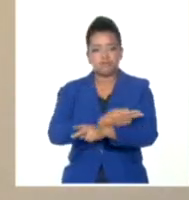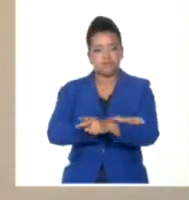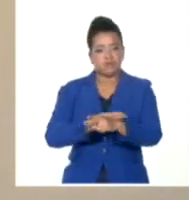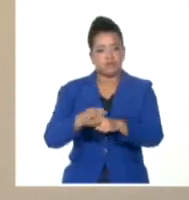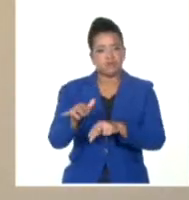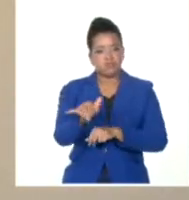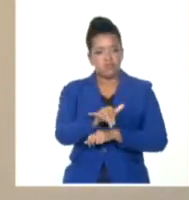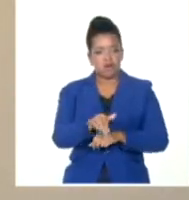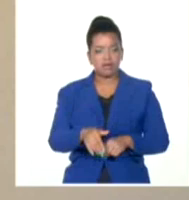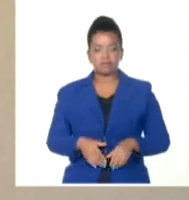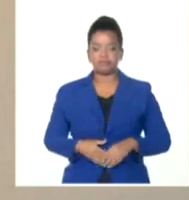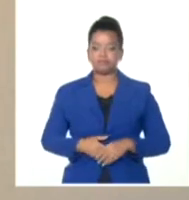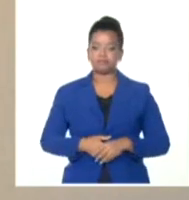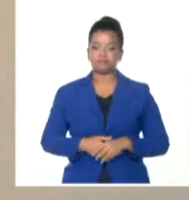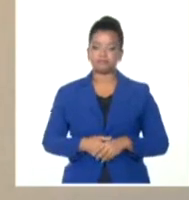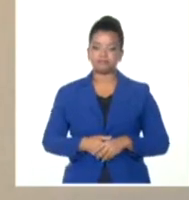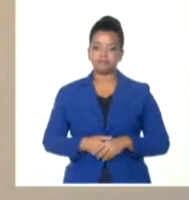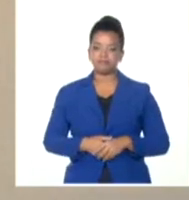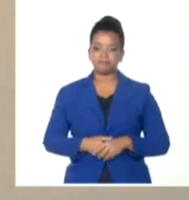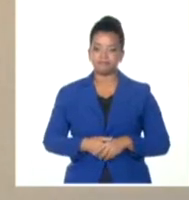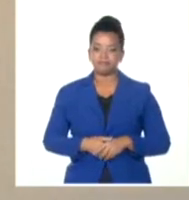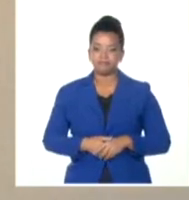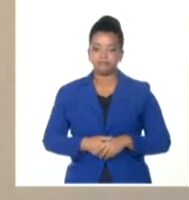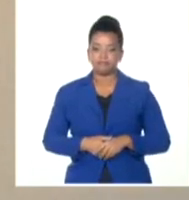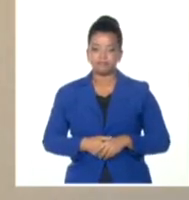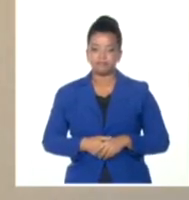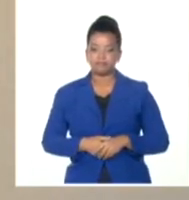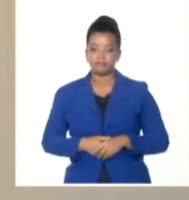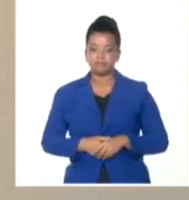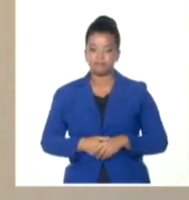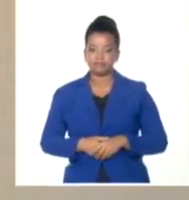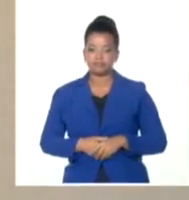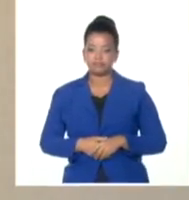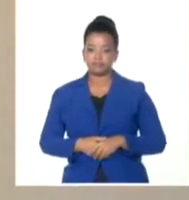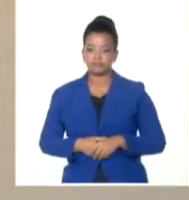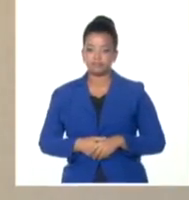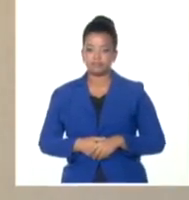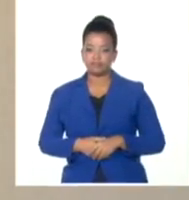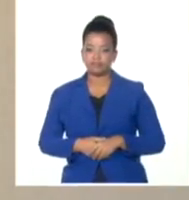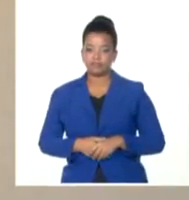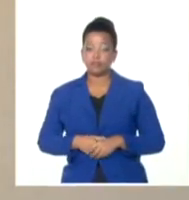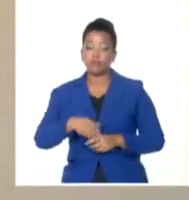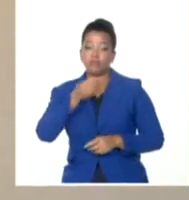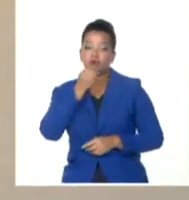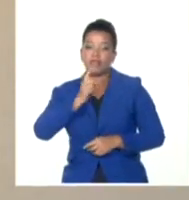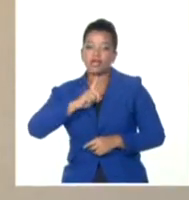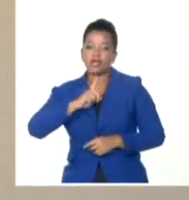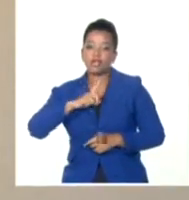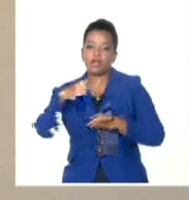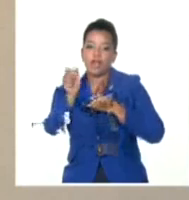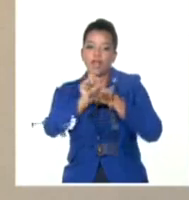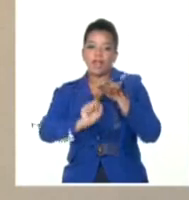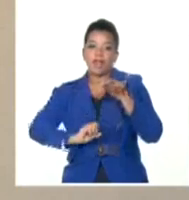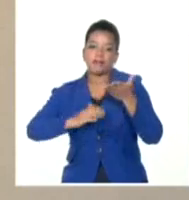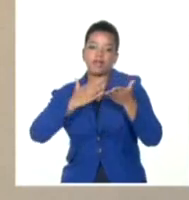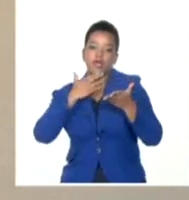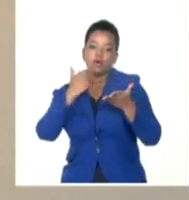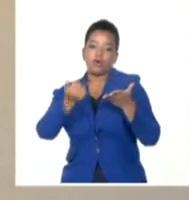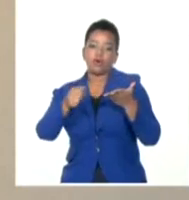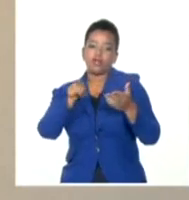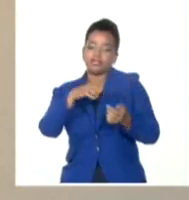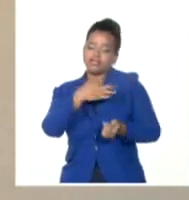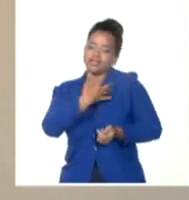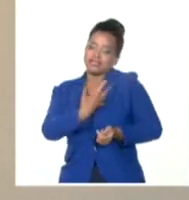testimonios escritos, y nos llevó a tener una consideración más amplia sobre Celia, su